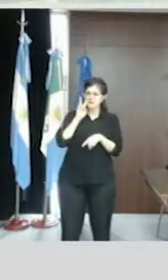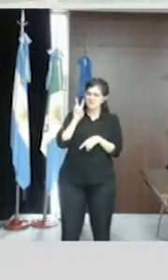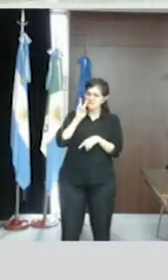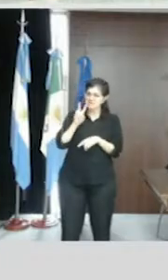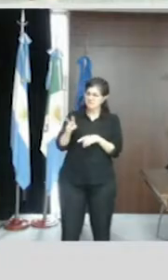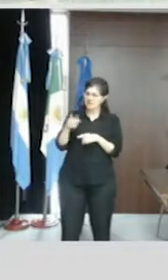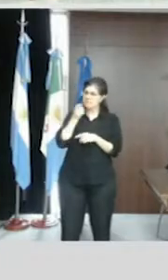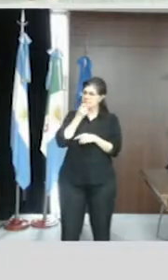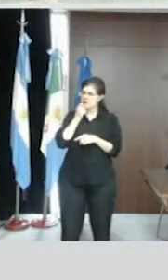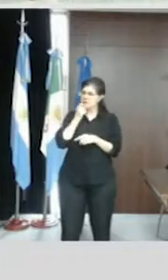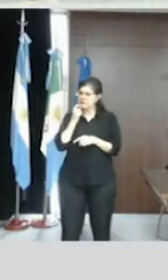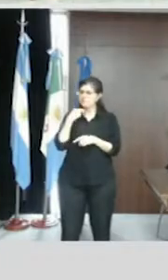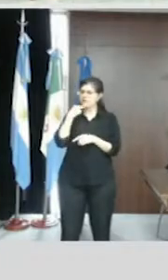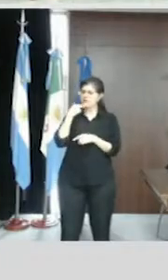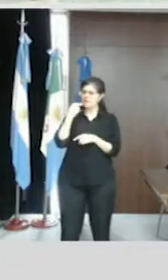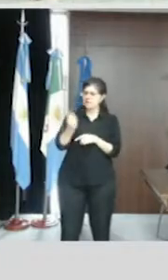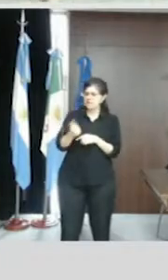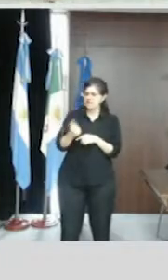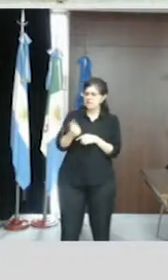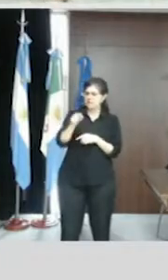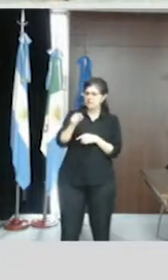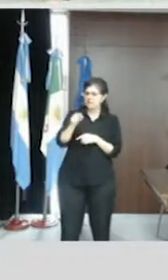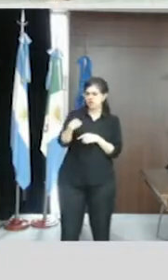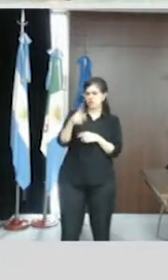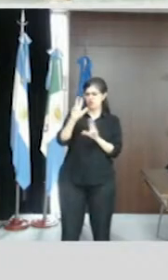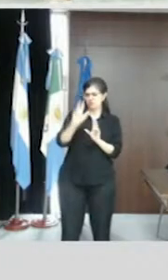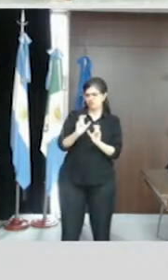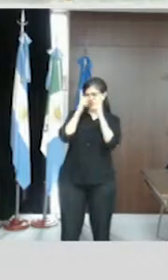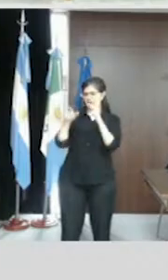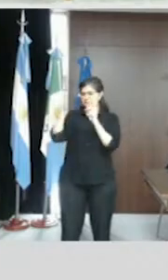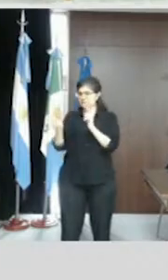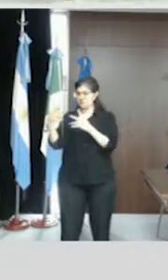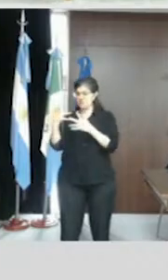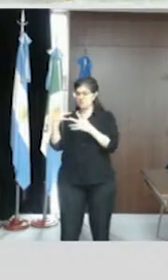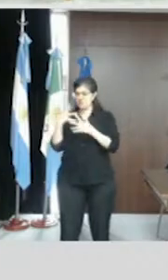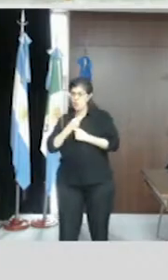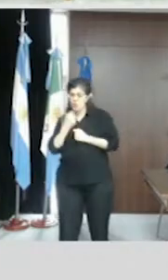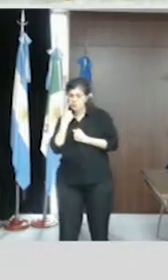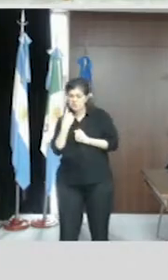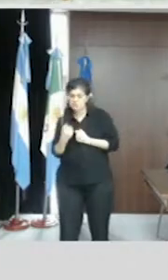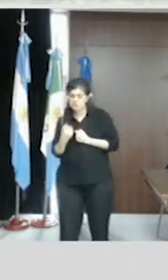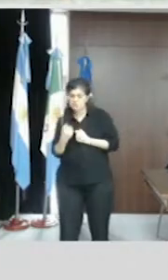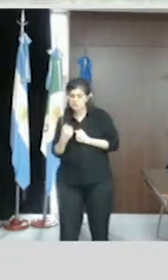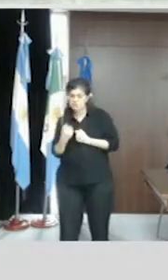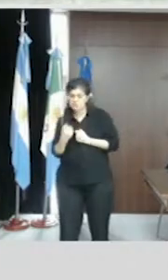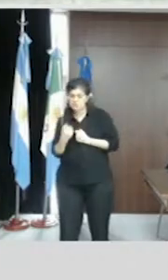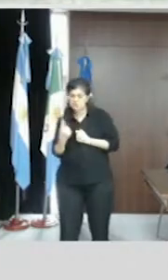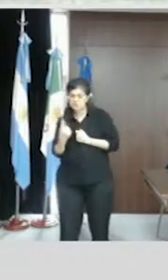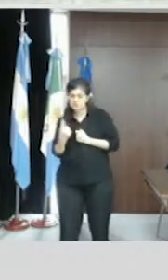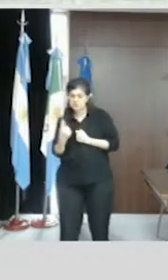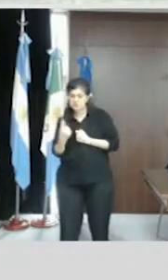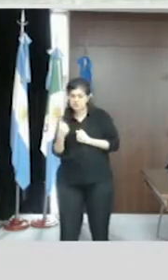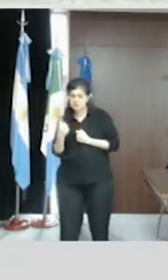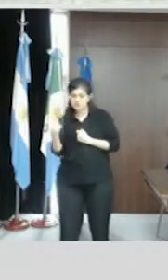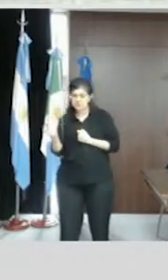hijos enojándose con los padres cuando los padres empiezan a sentir depresión y angustia y tristeza. Cuando empiezan a decir que ya no tienen una razón para